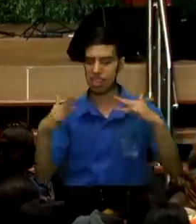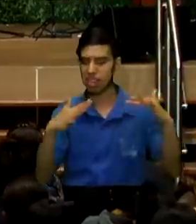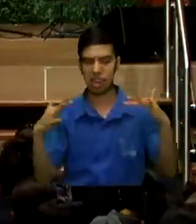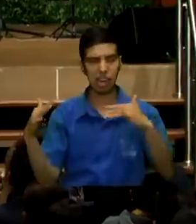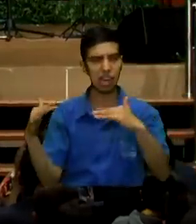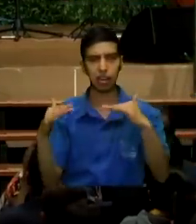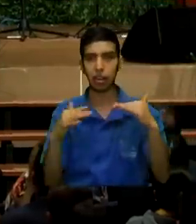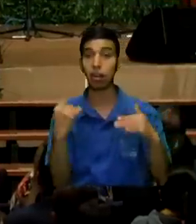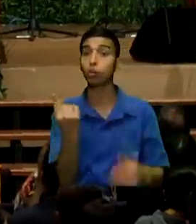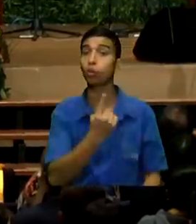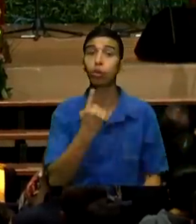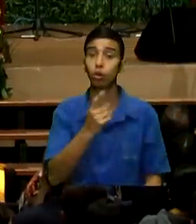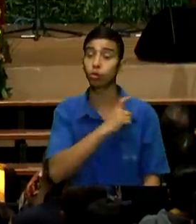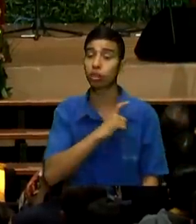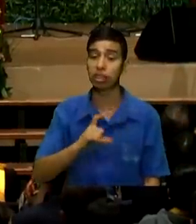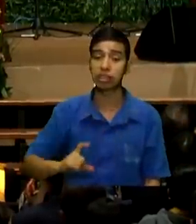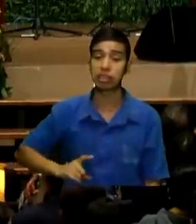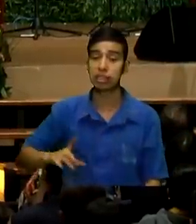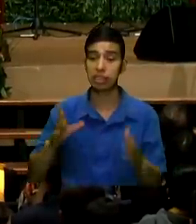Digan amén o no.